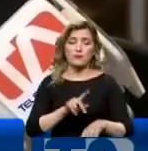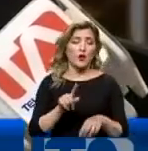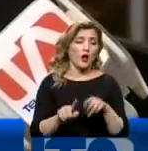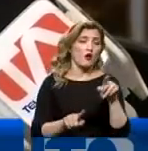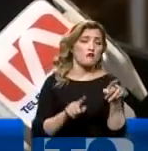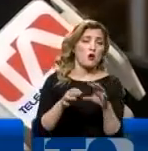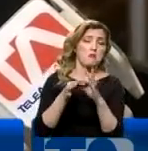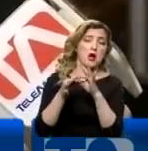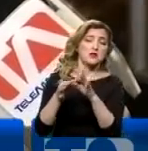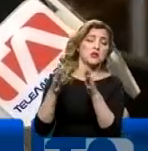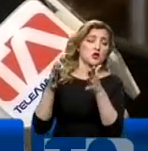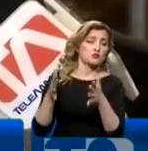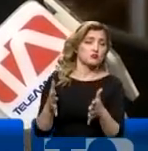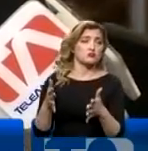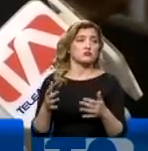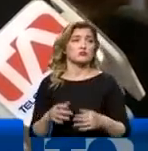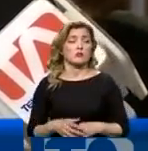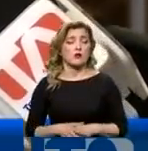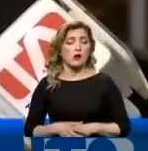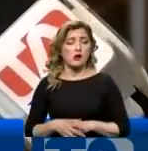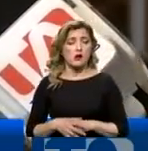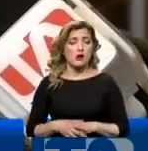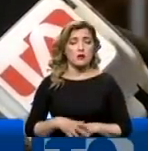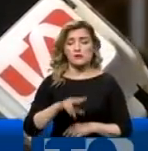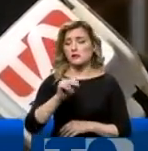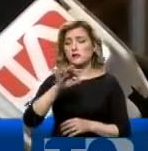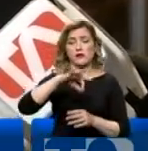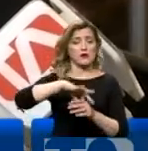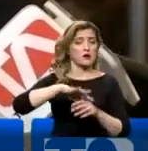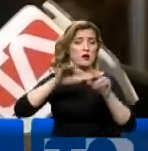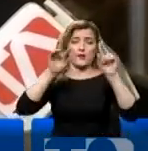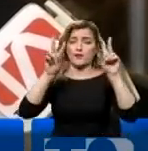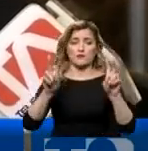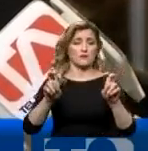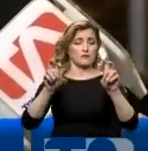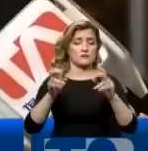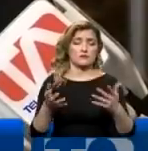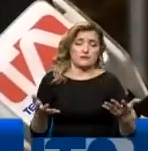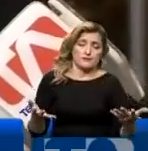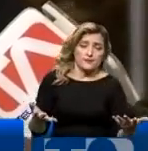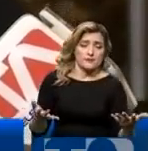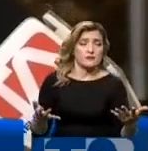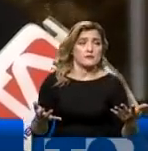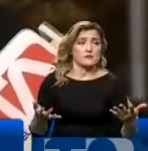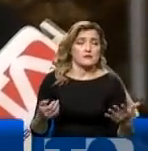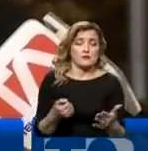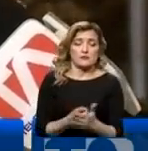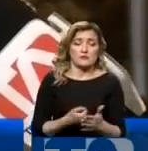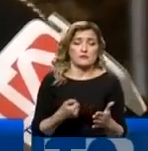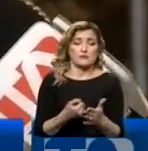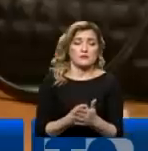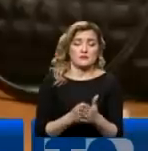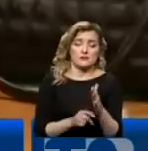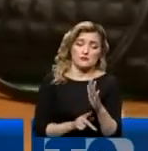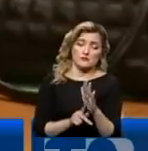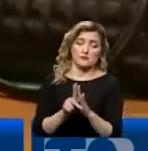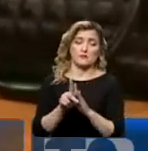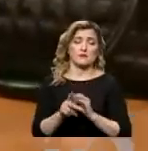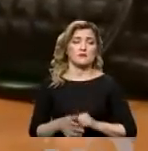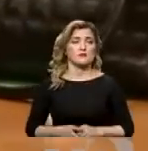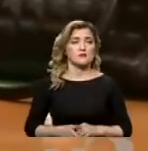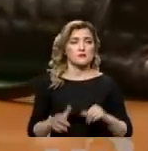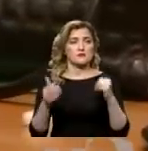de nuestros compañeros no votaron por estos temas que son banderas de luchas progresistas. De